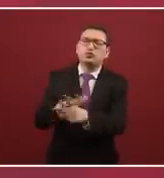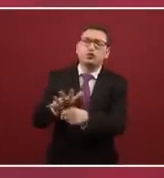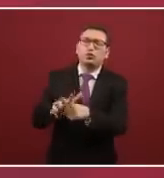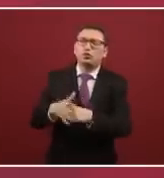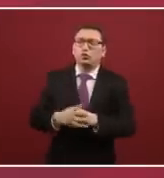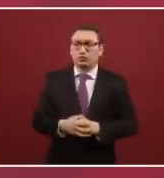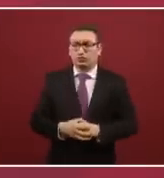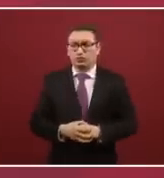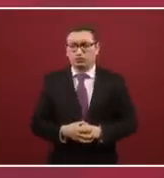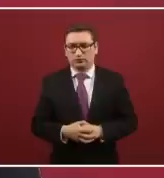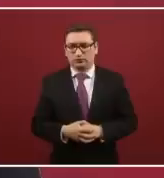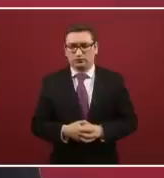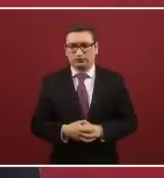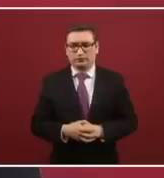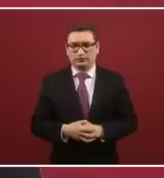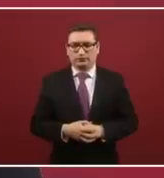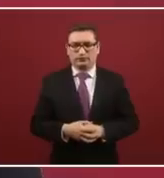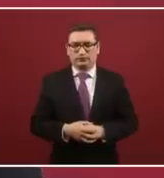Aquí